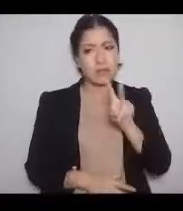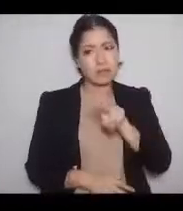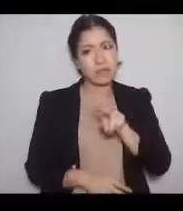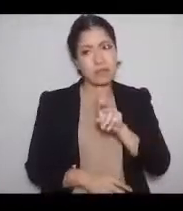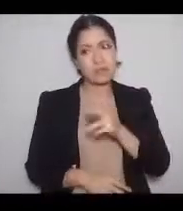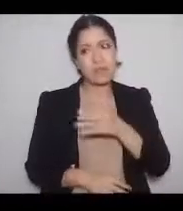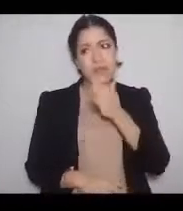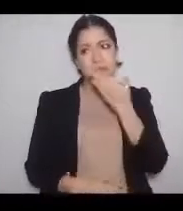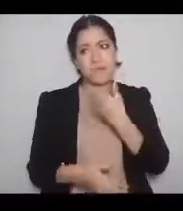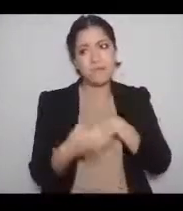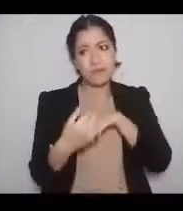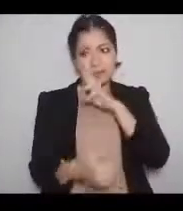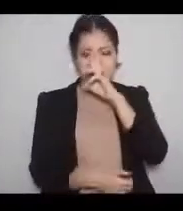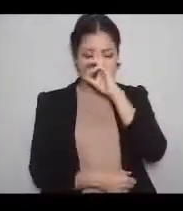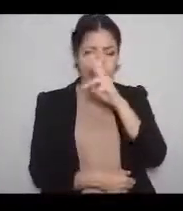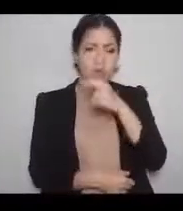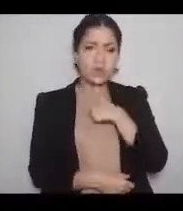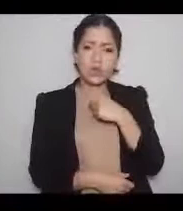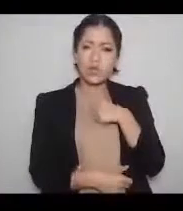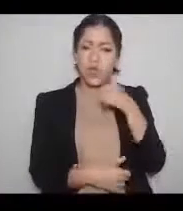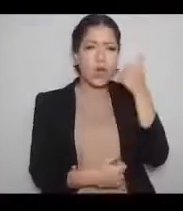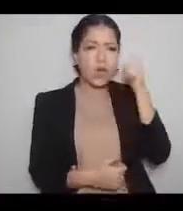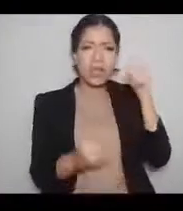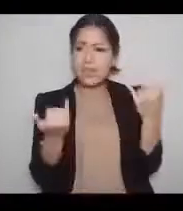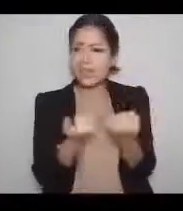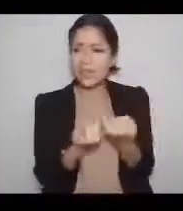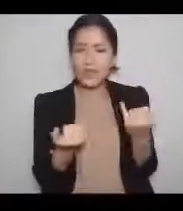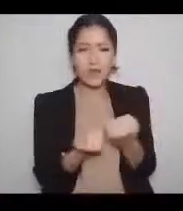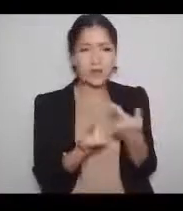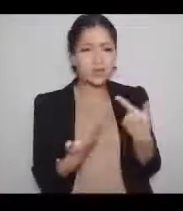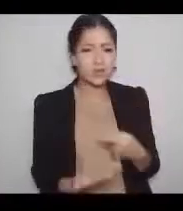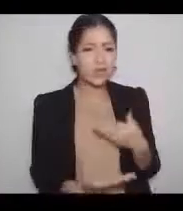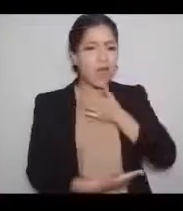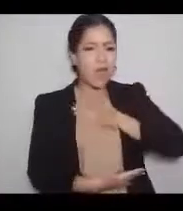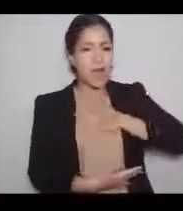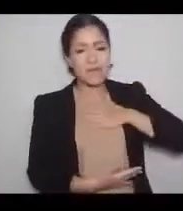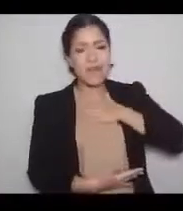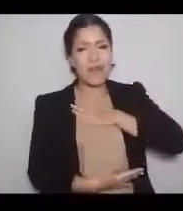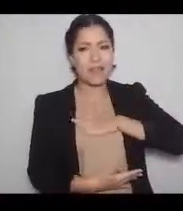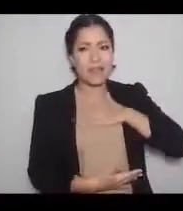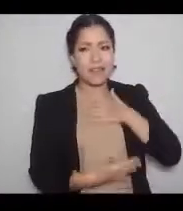pero en el escenario una buena iluminación le sacaba partido a mi perfil.